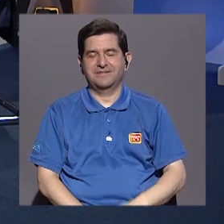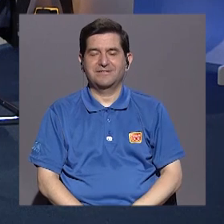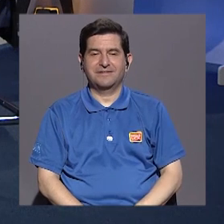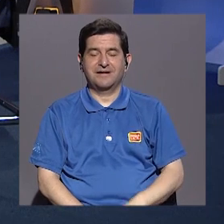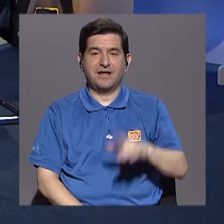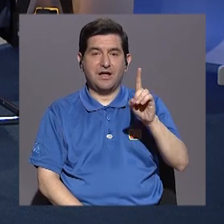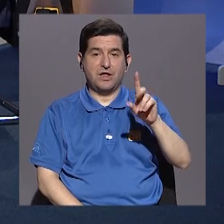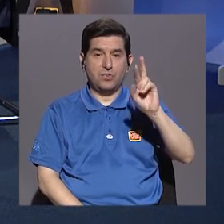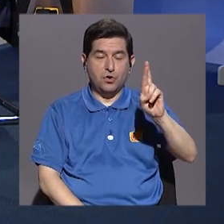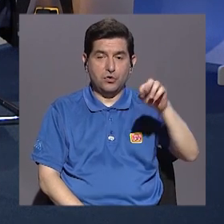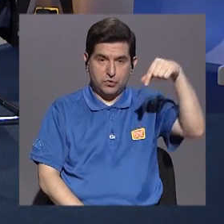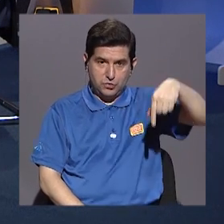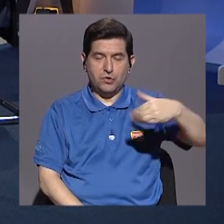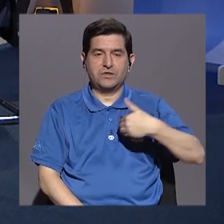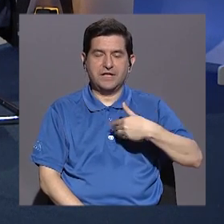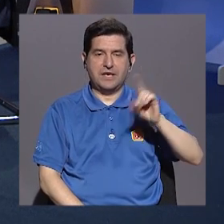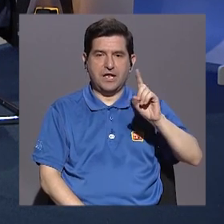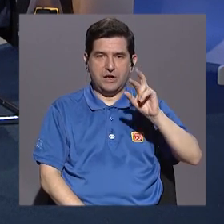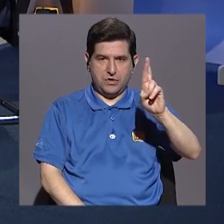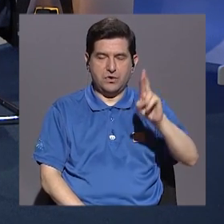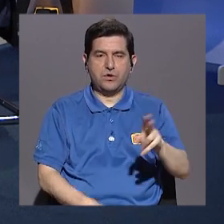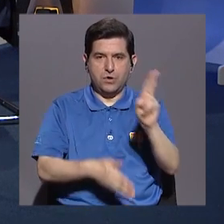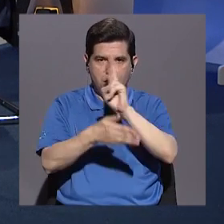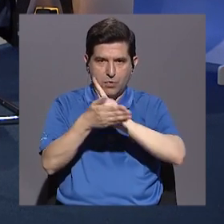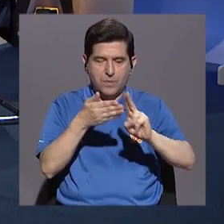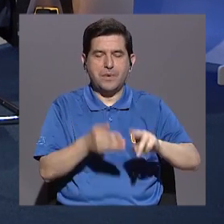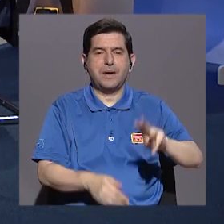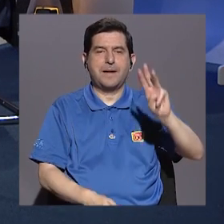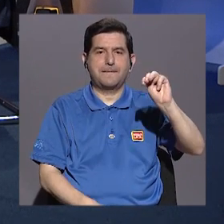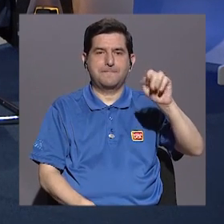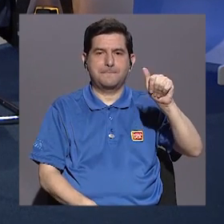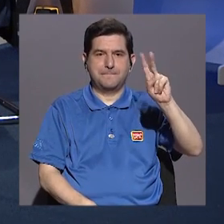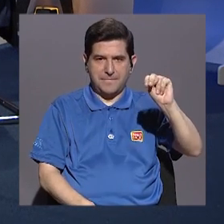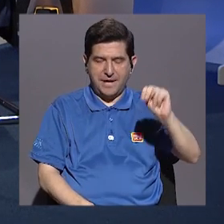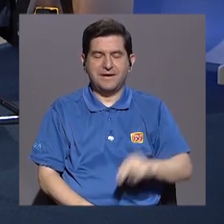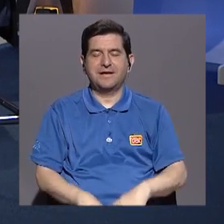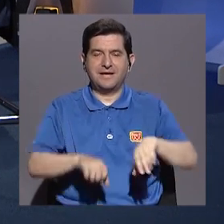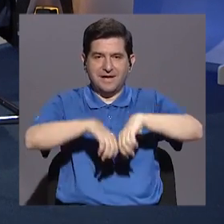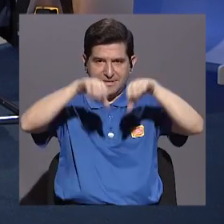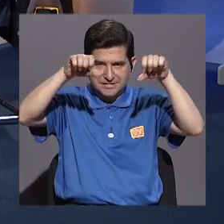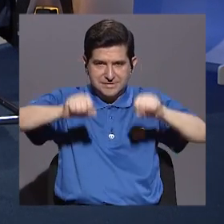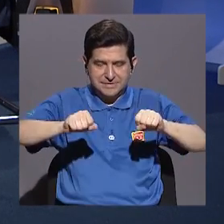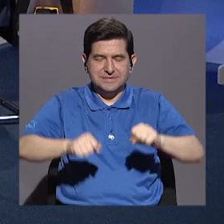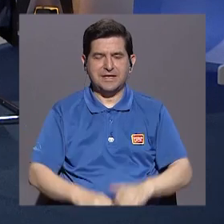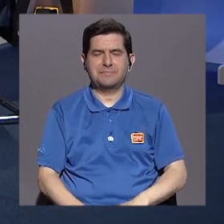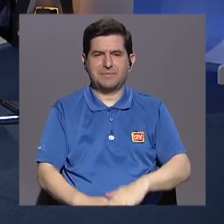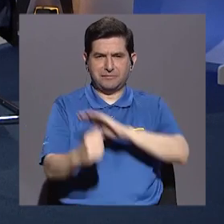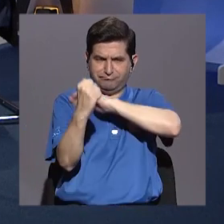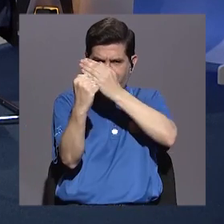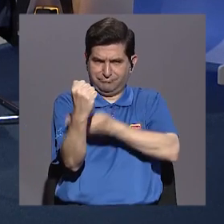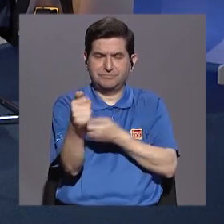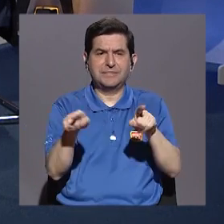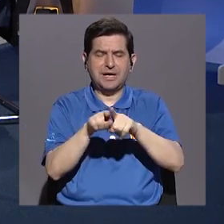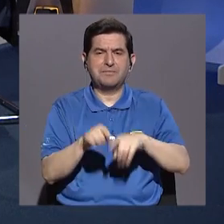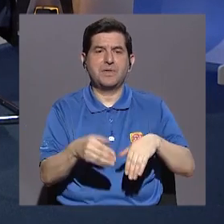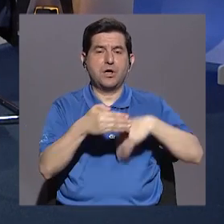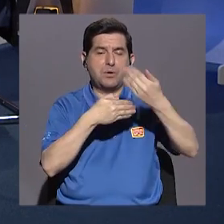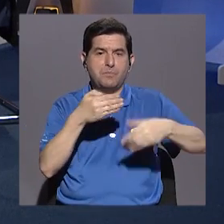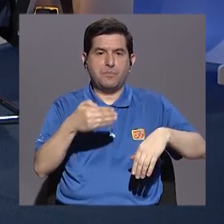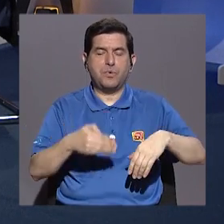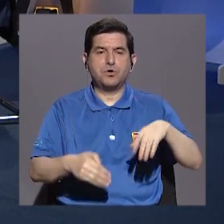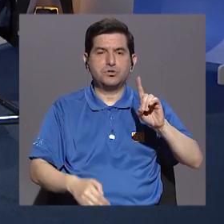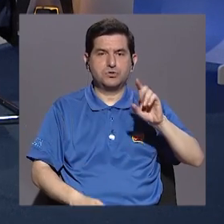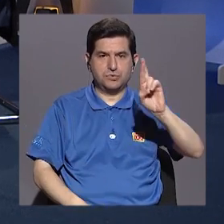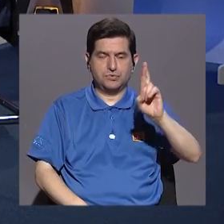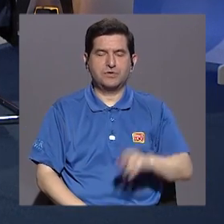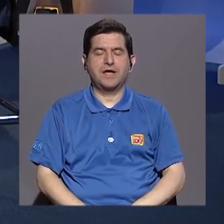doctor quirós tiene un doctorado de la universidad de manchester en sistemas de potencia también tiene un postdoctorado de integración